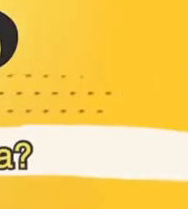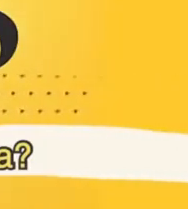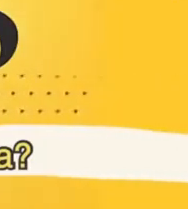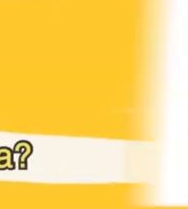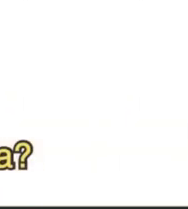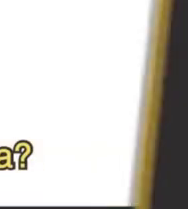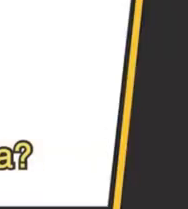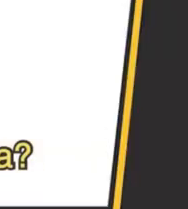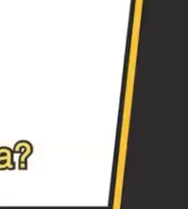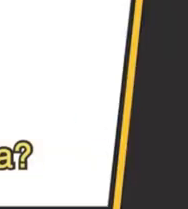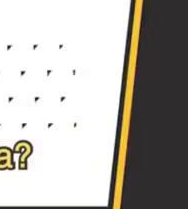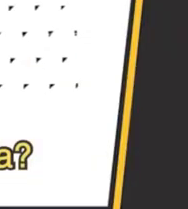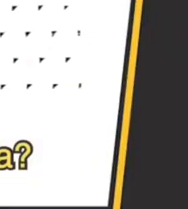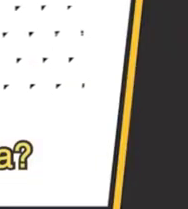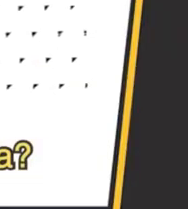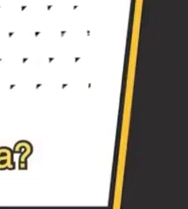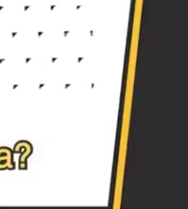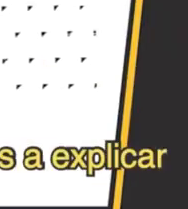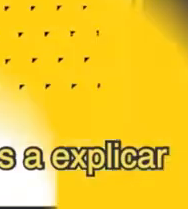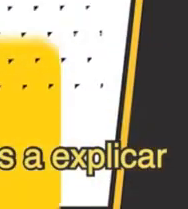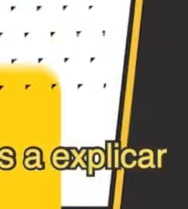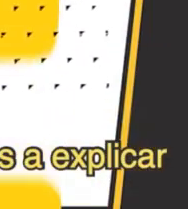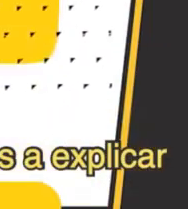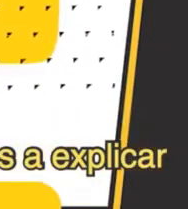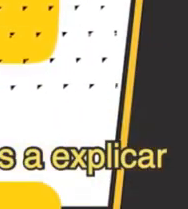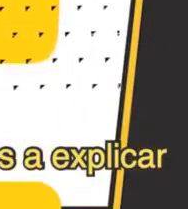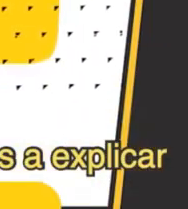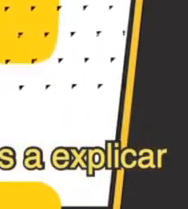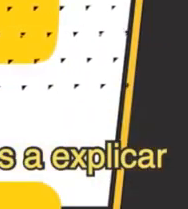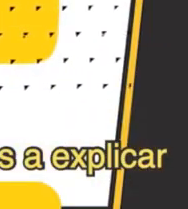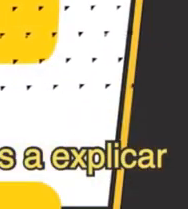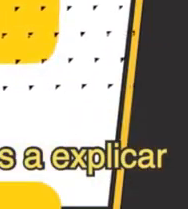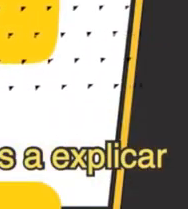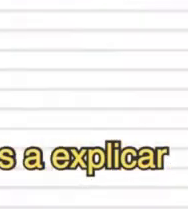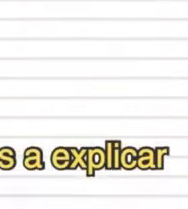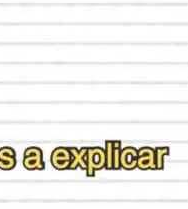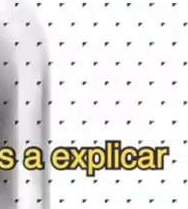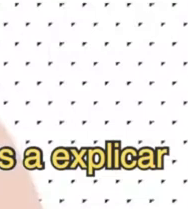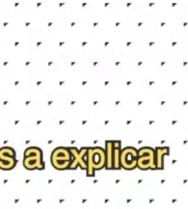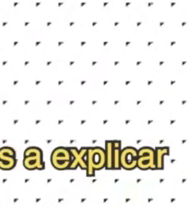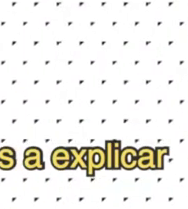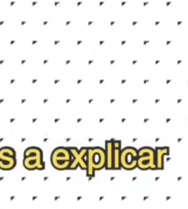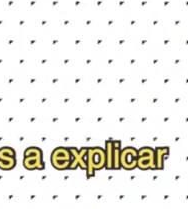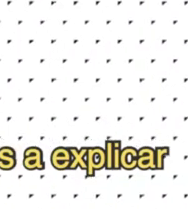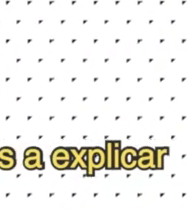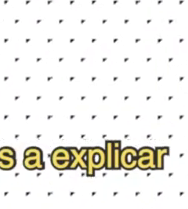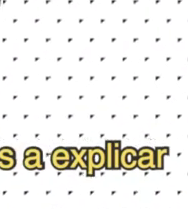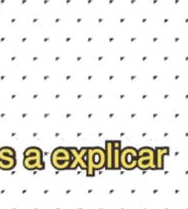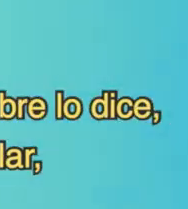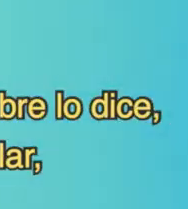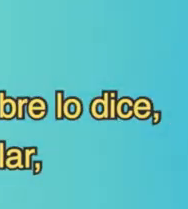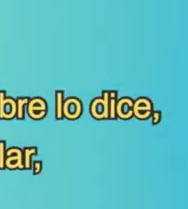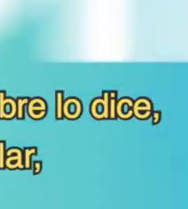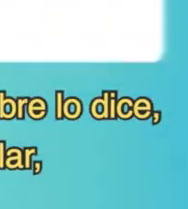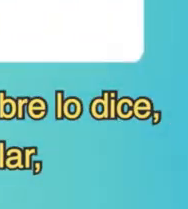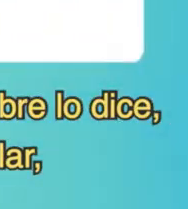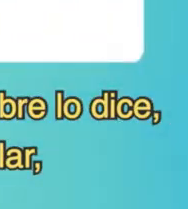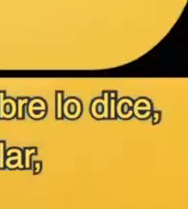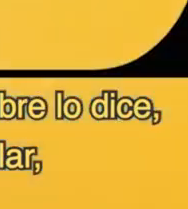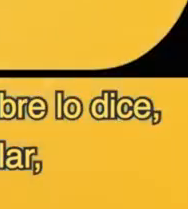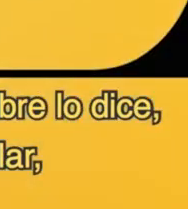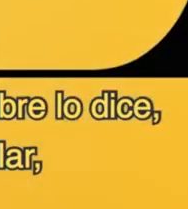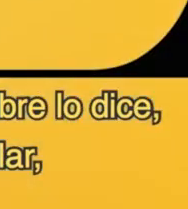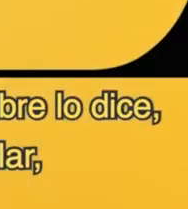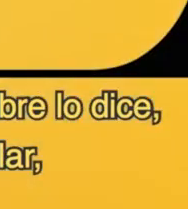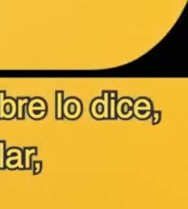¿Qué sabes de la anticoncepción oral de emergencia? Tal vez no tengas toda la información correcta. Acá te lo vamos a explicar. La anticoncepción oral